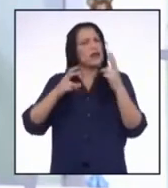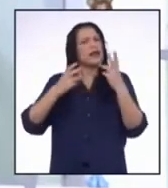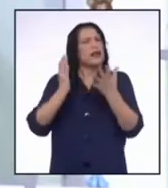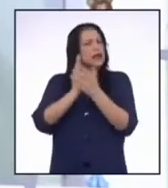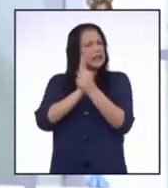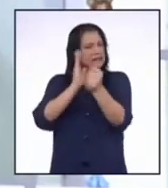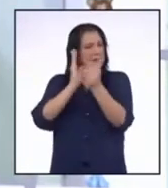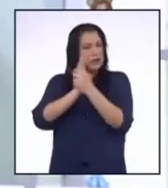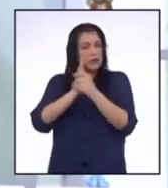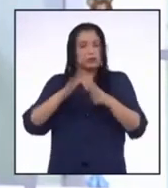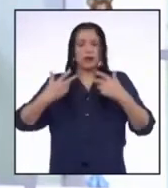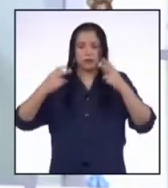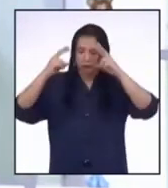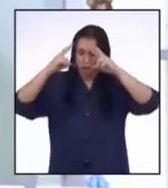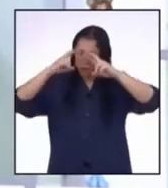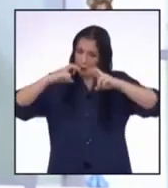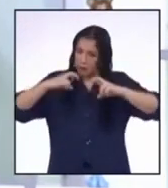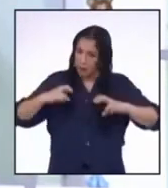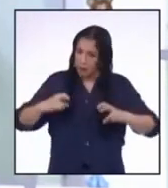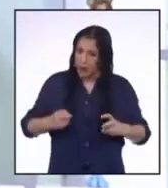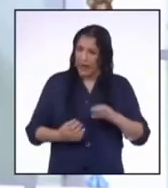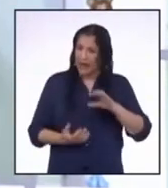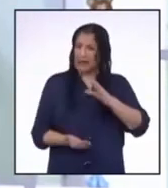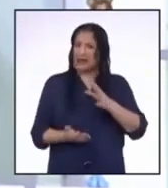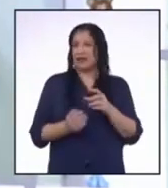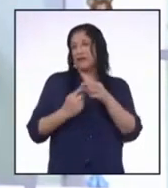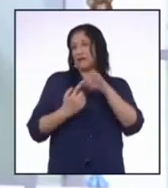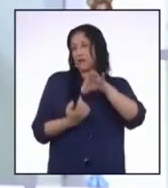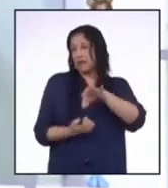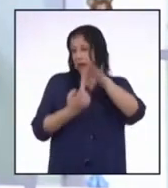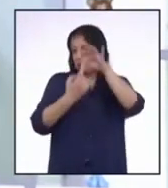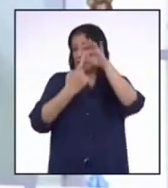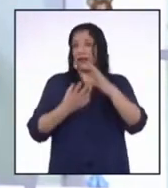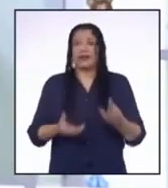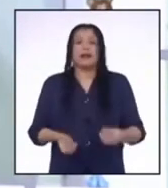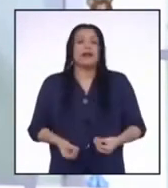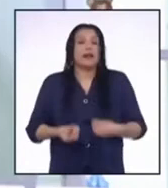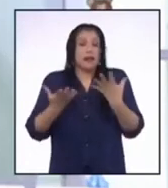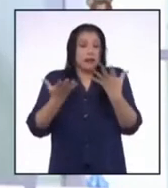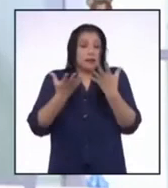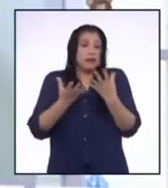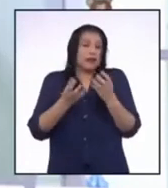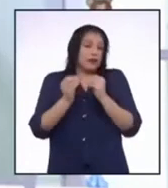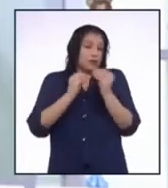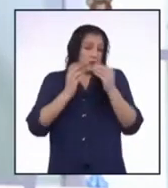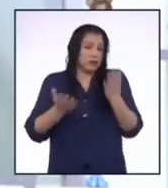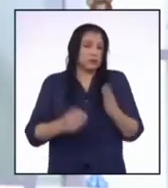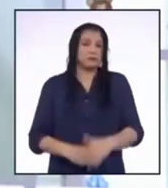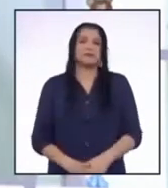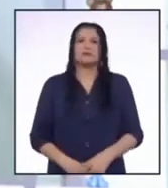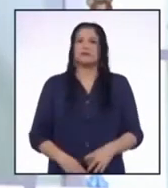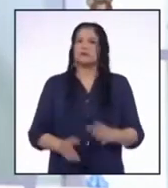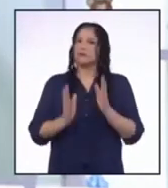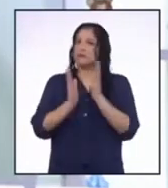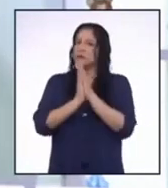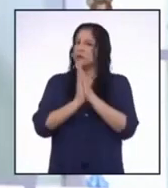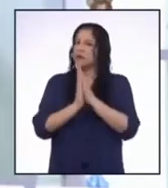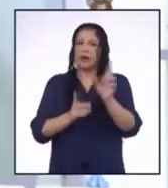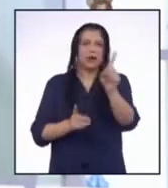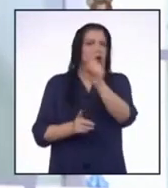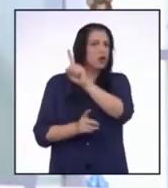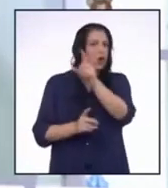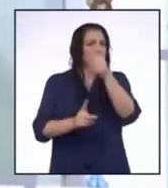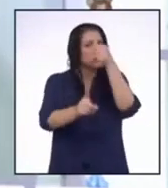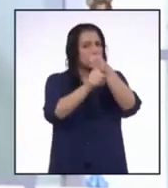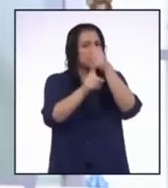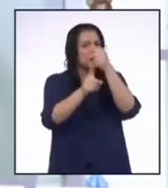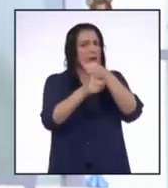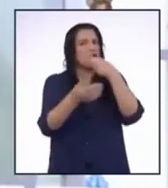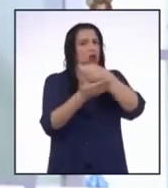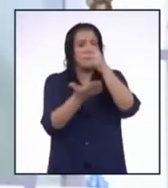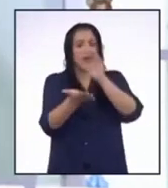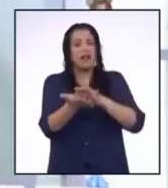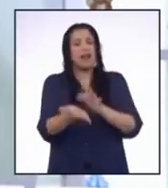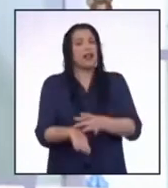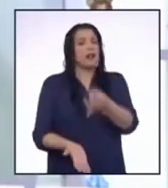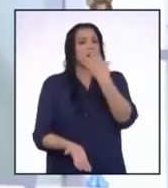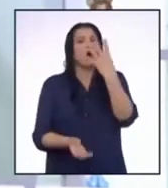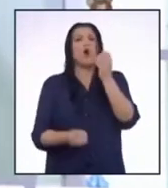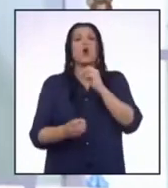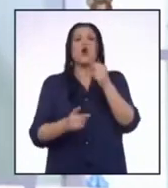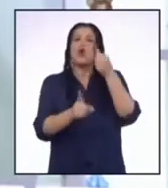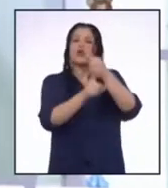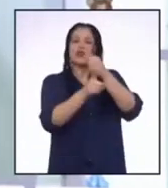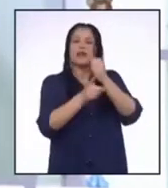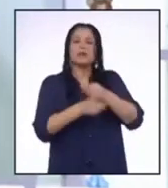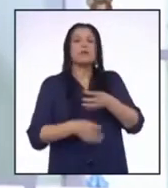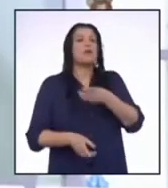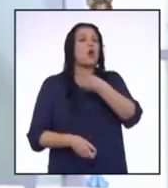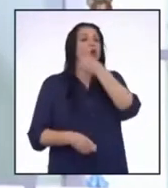médico para hacerse una evaluación especializada y el tratamiento adecuado. Por ningún motivo deben automedicarse o seguir una